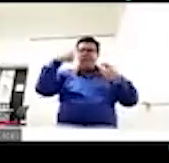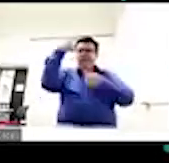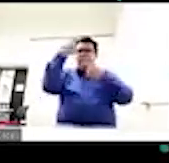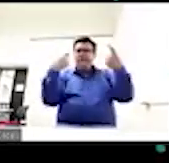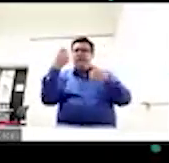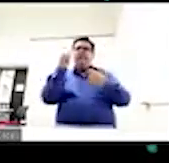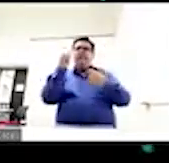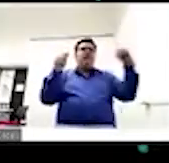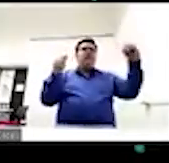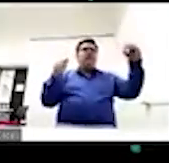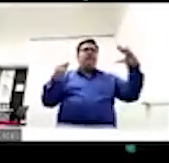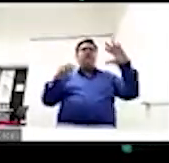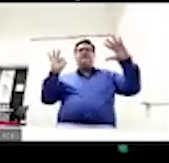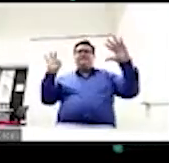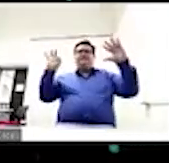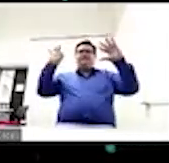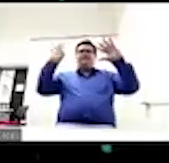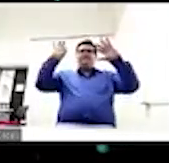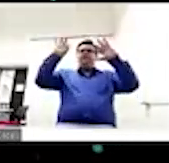año, que son los eclipses.